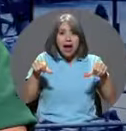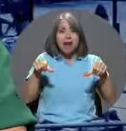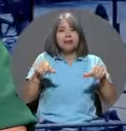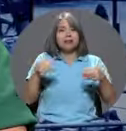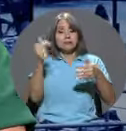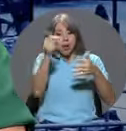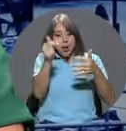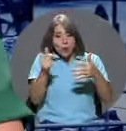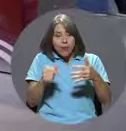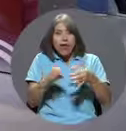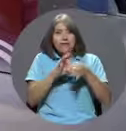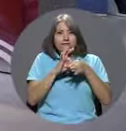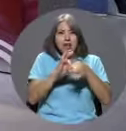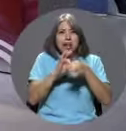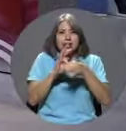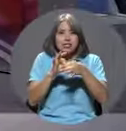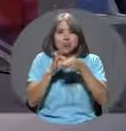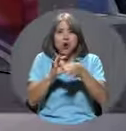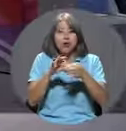emocional. Sí, y